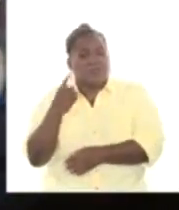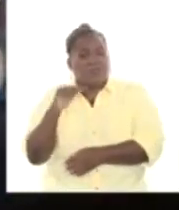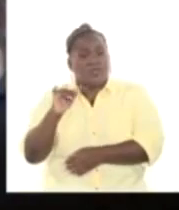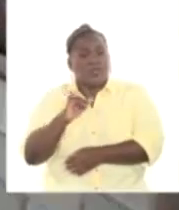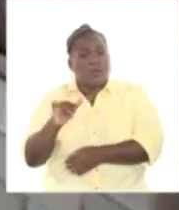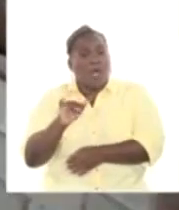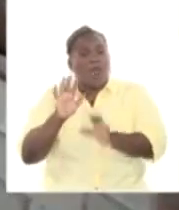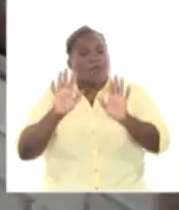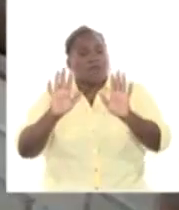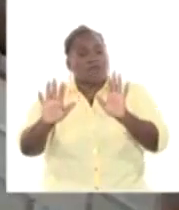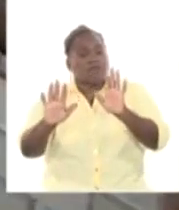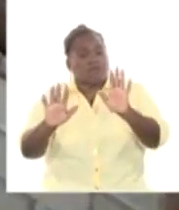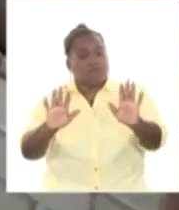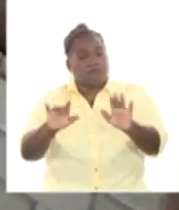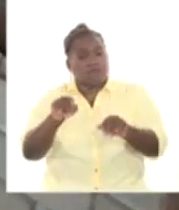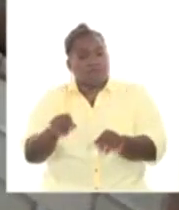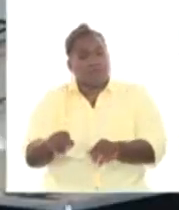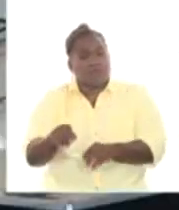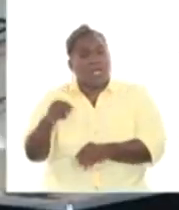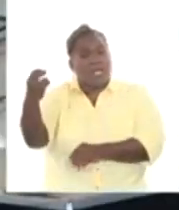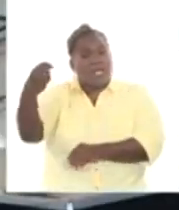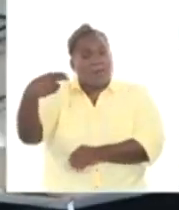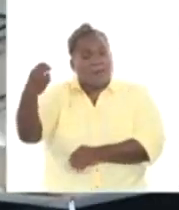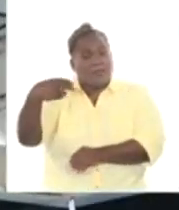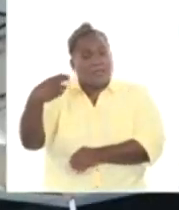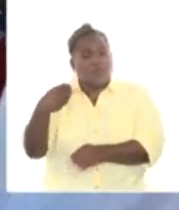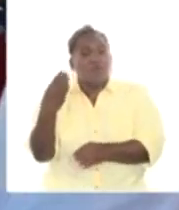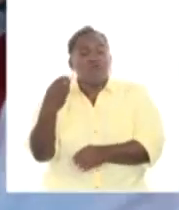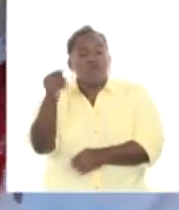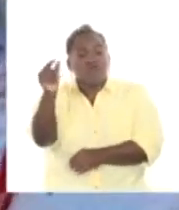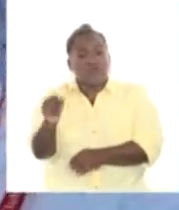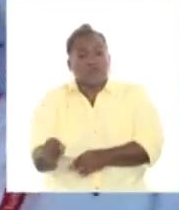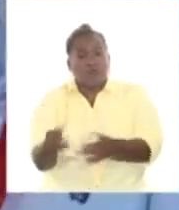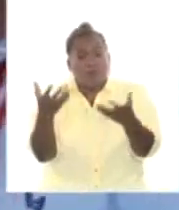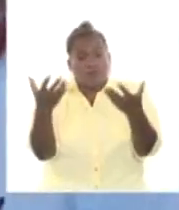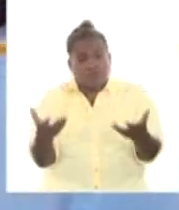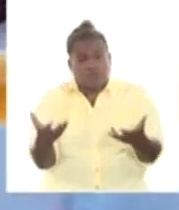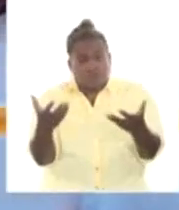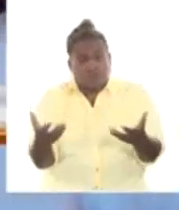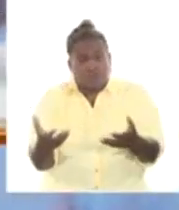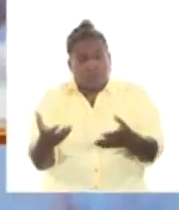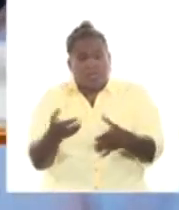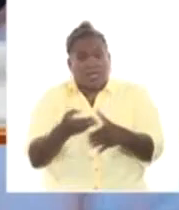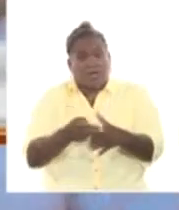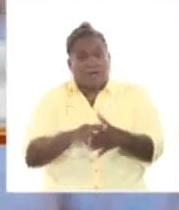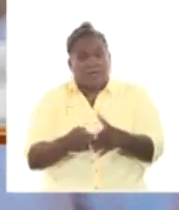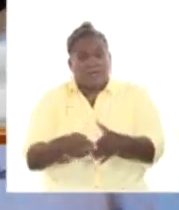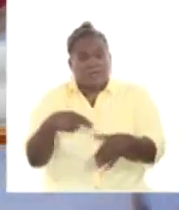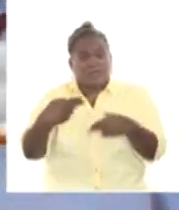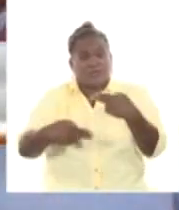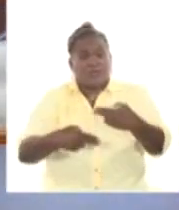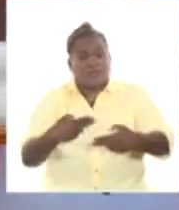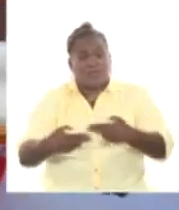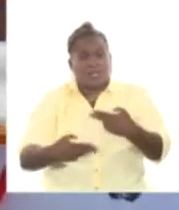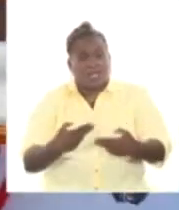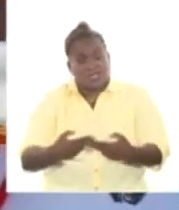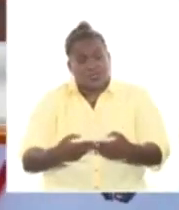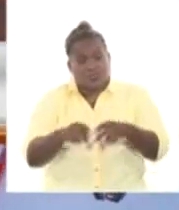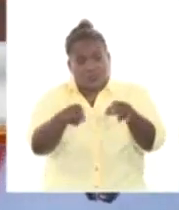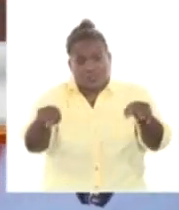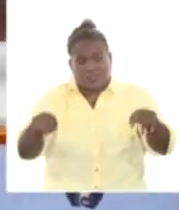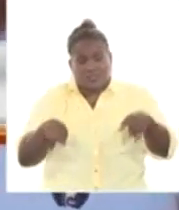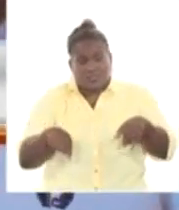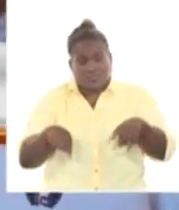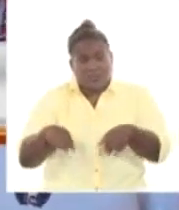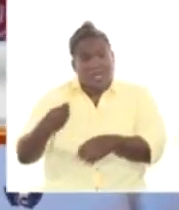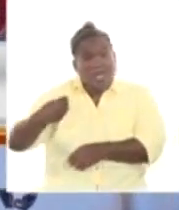exhibición de importación. Mucho público a partir de la representación que hemos realizado acá en el stand. ¿Se